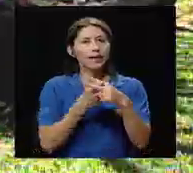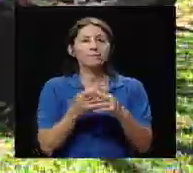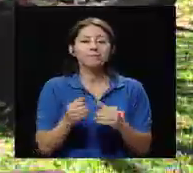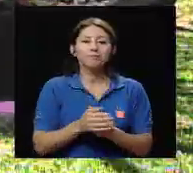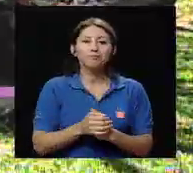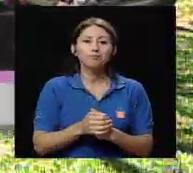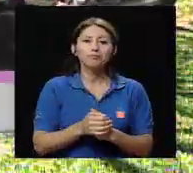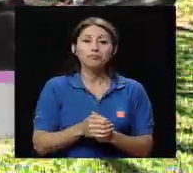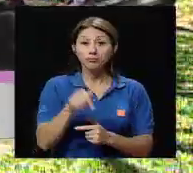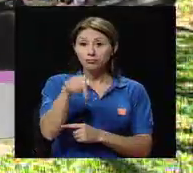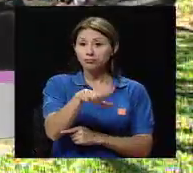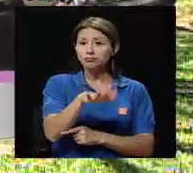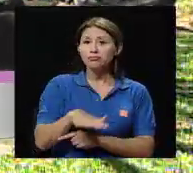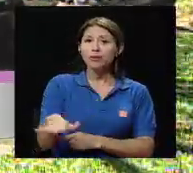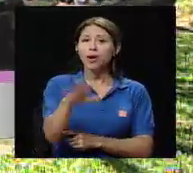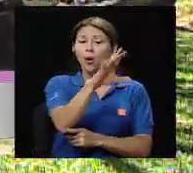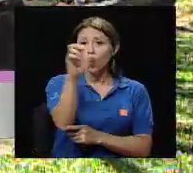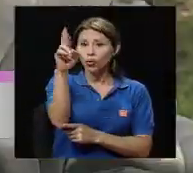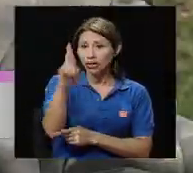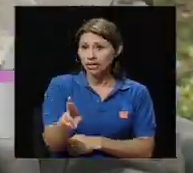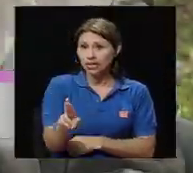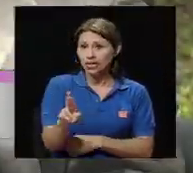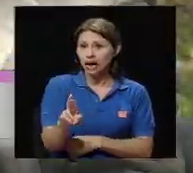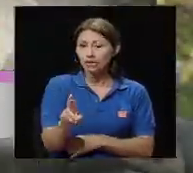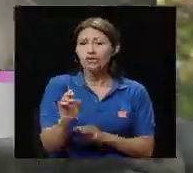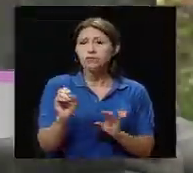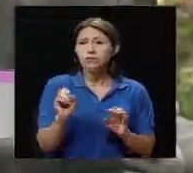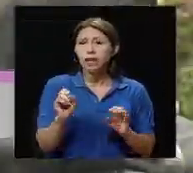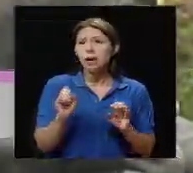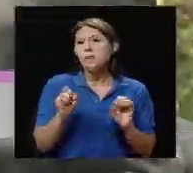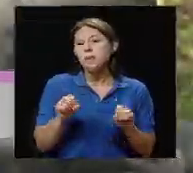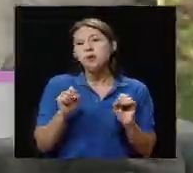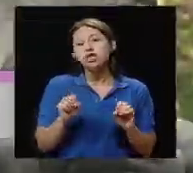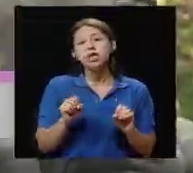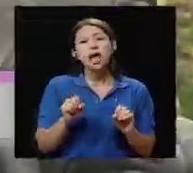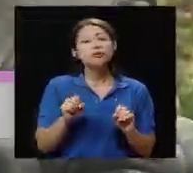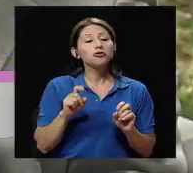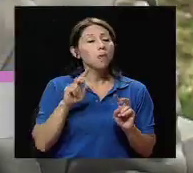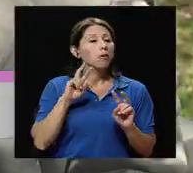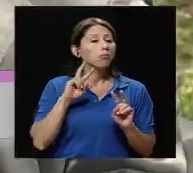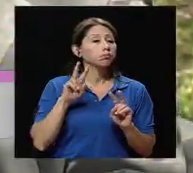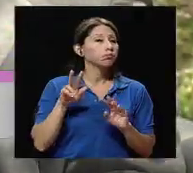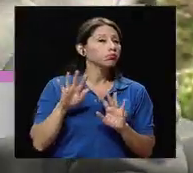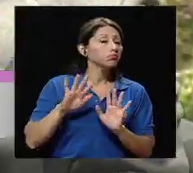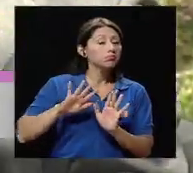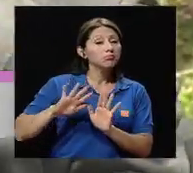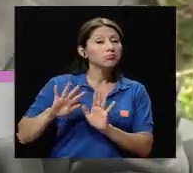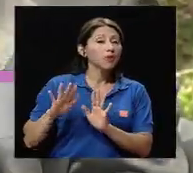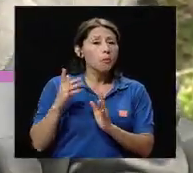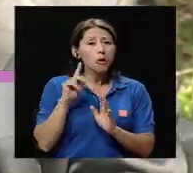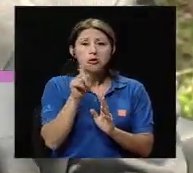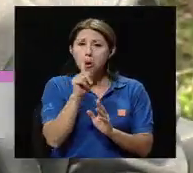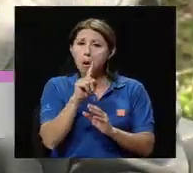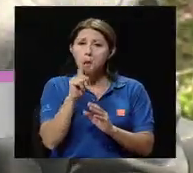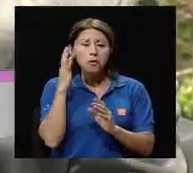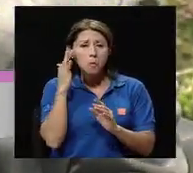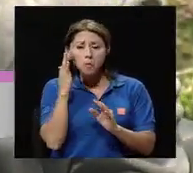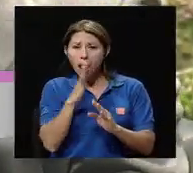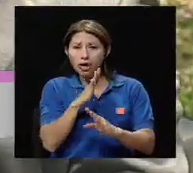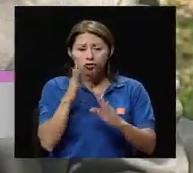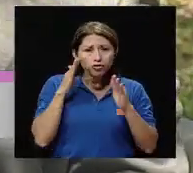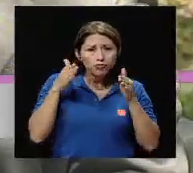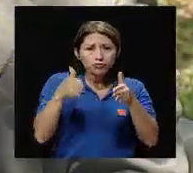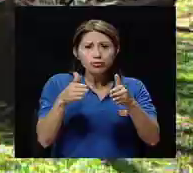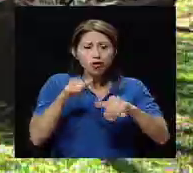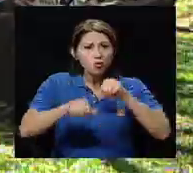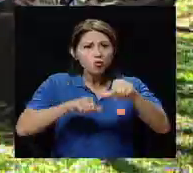bueno, ¿podríamos en Costa Rica bajar la guardia en cuanto a la lucha contra esa enfermedad, contra el dengue? ¿Qué